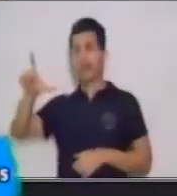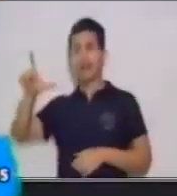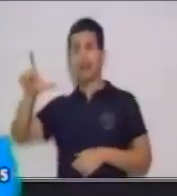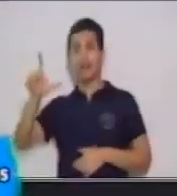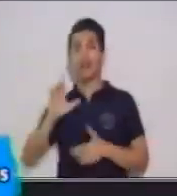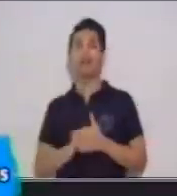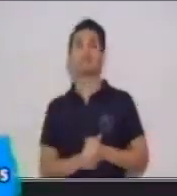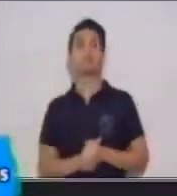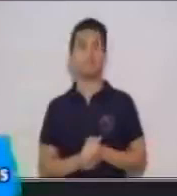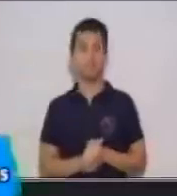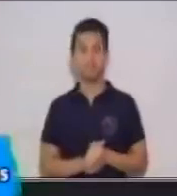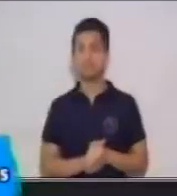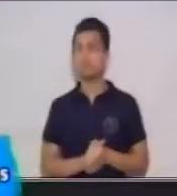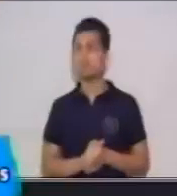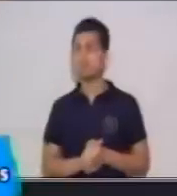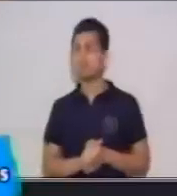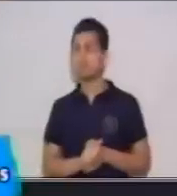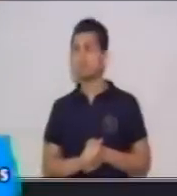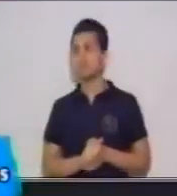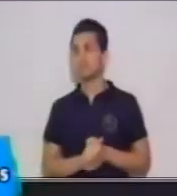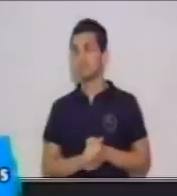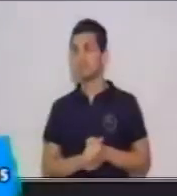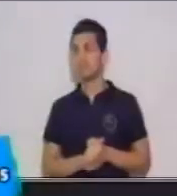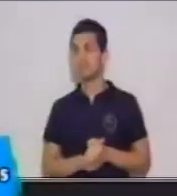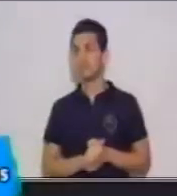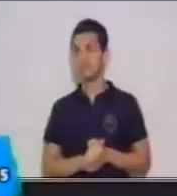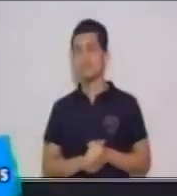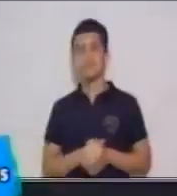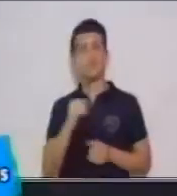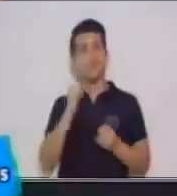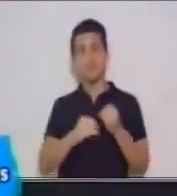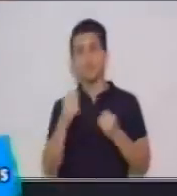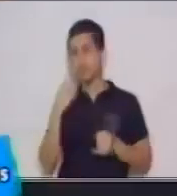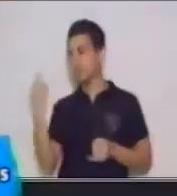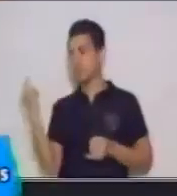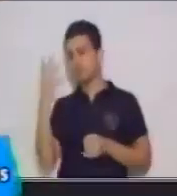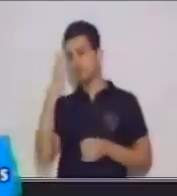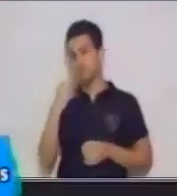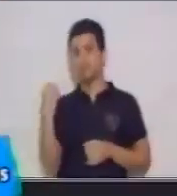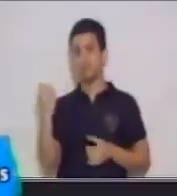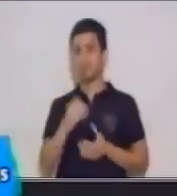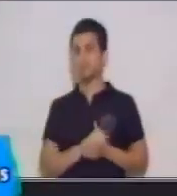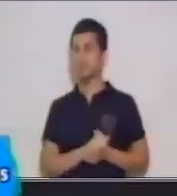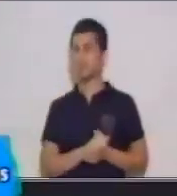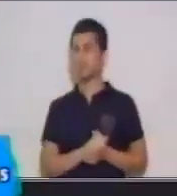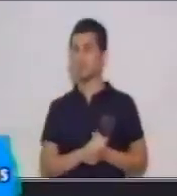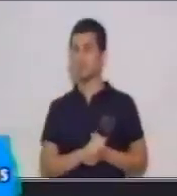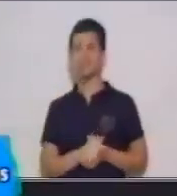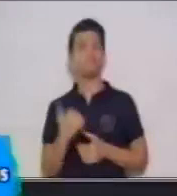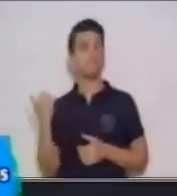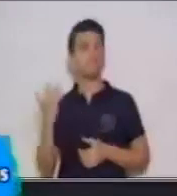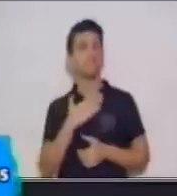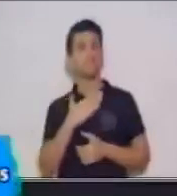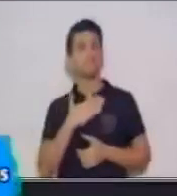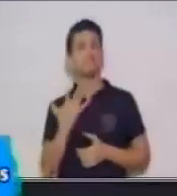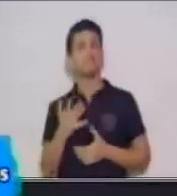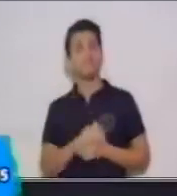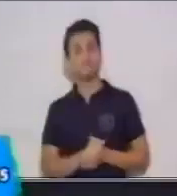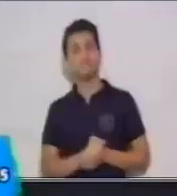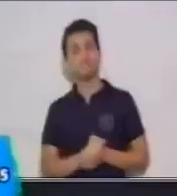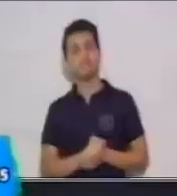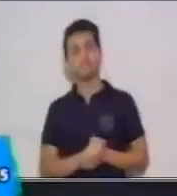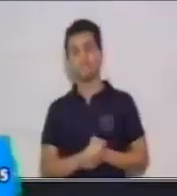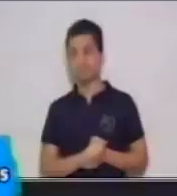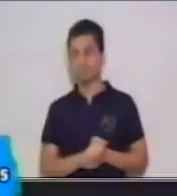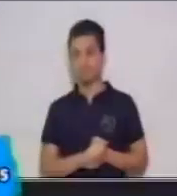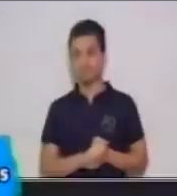Papel. Muy bien. Y por último, uno de los instrumentos muy lindos que a mí me gustan. ¿Cómo se llama?